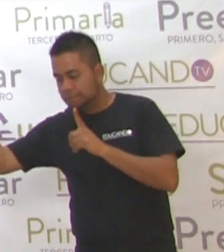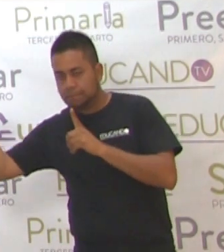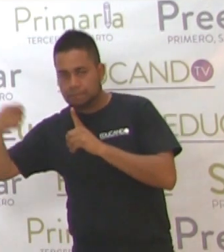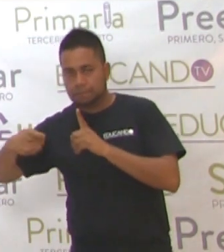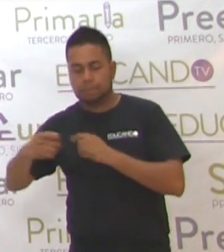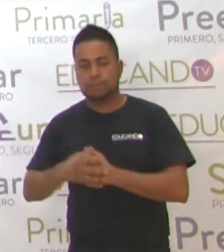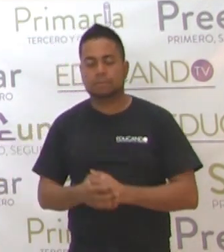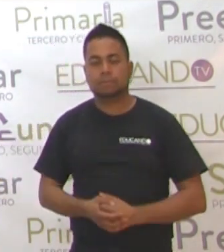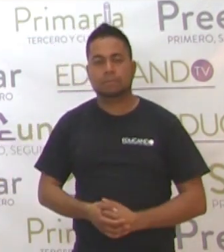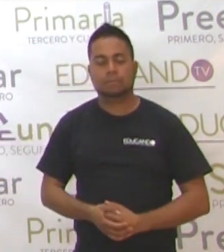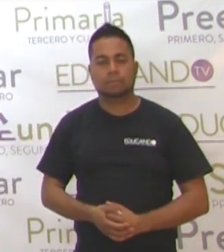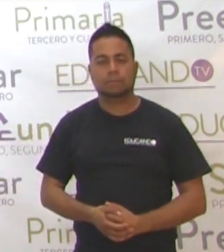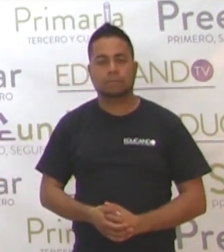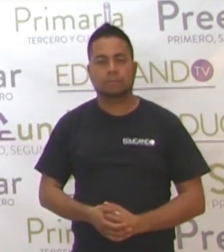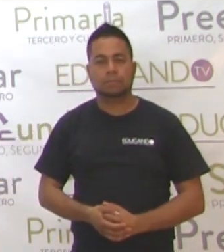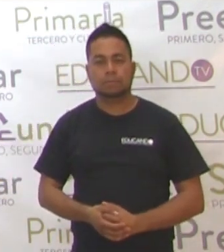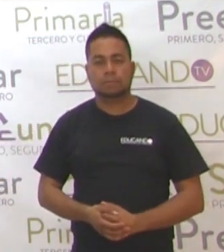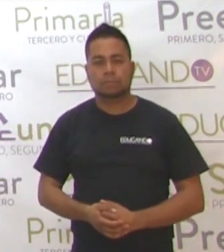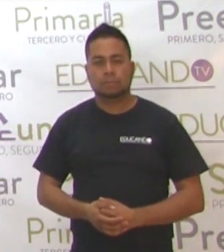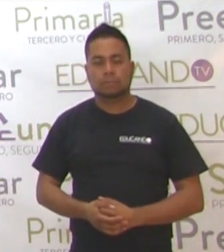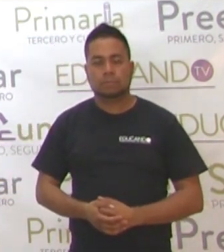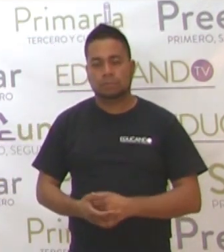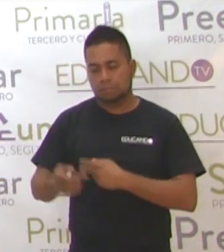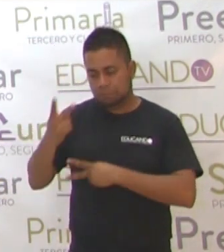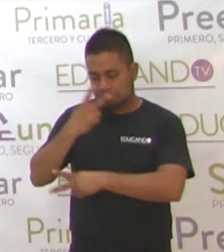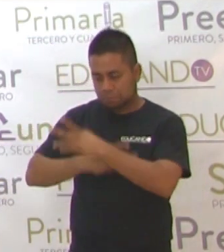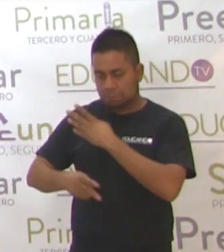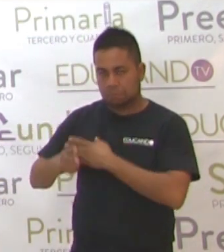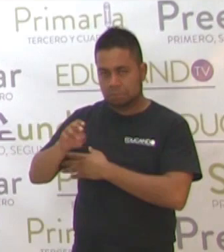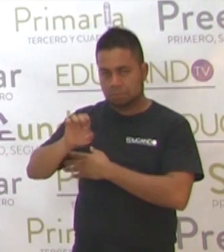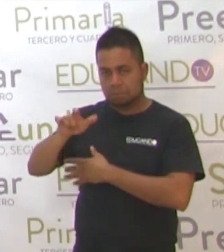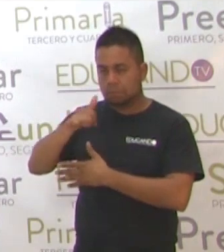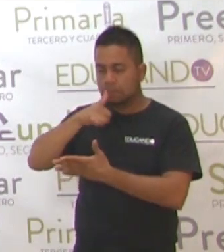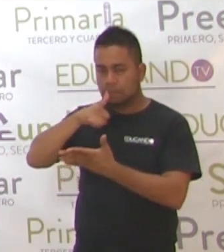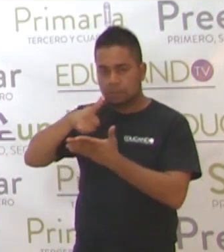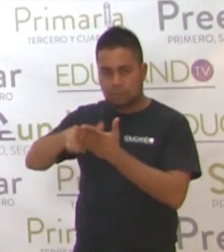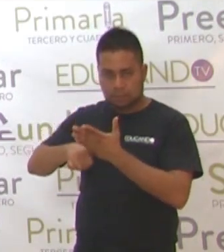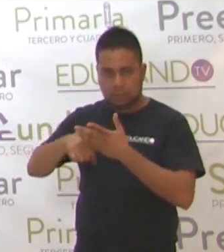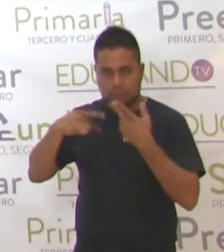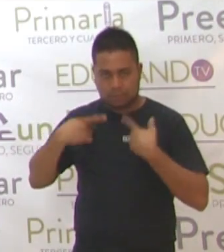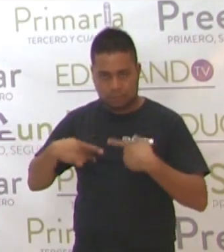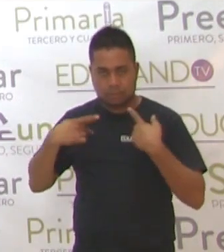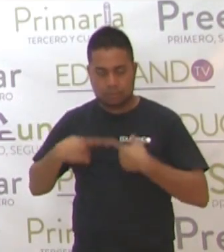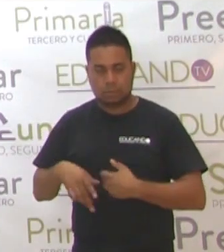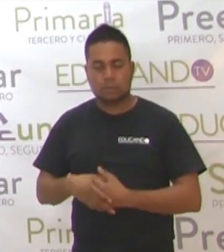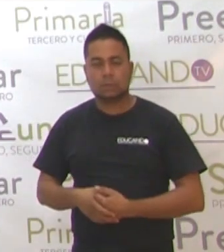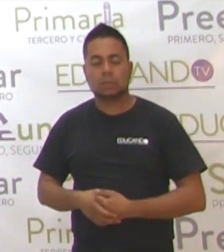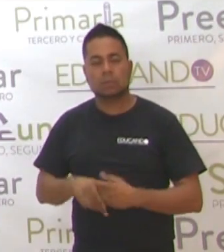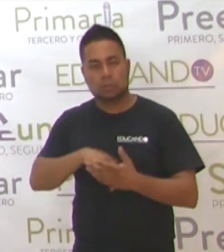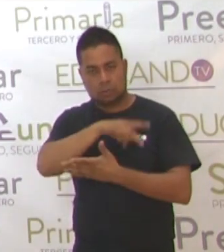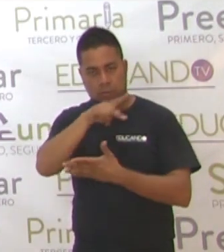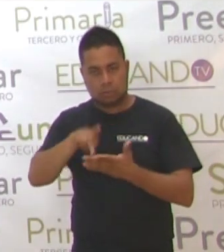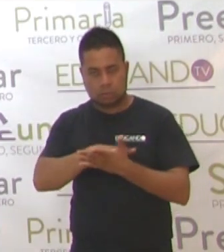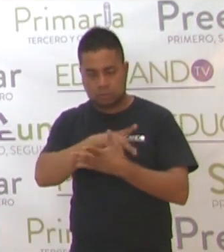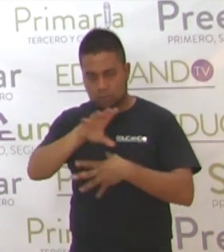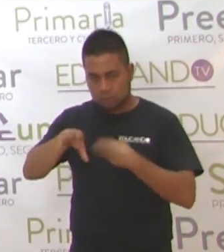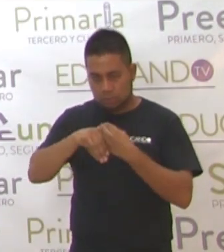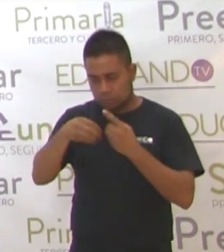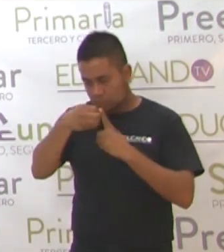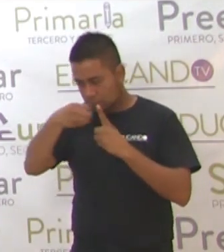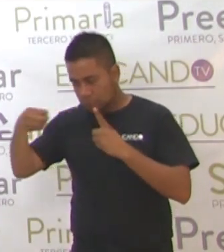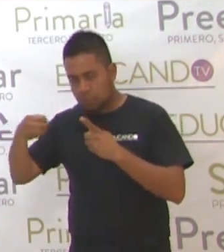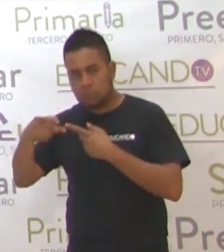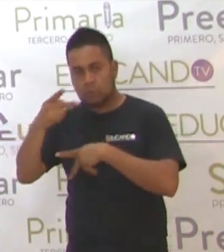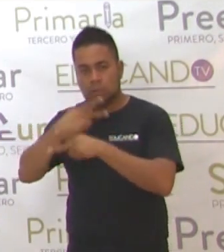vendrá el cartero bien nuevamente el complemento vendrá